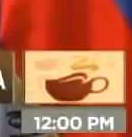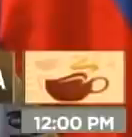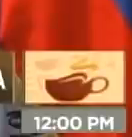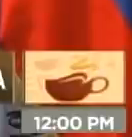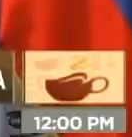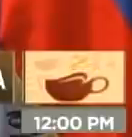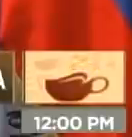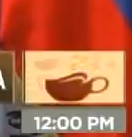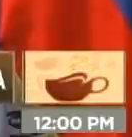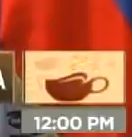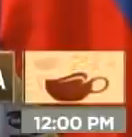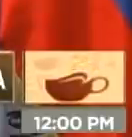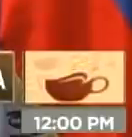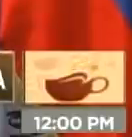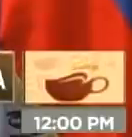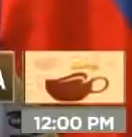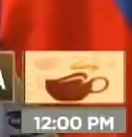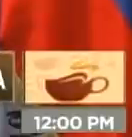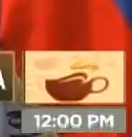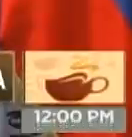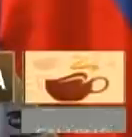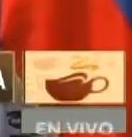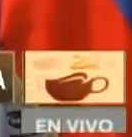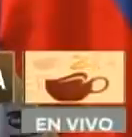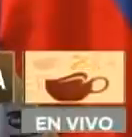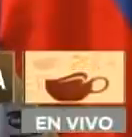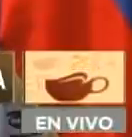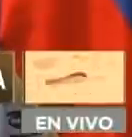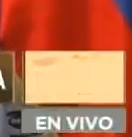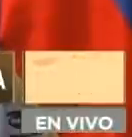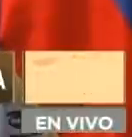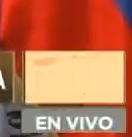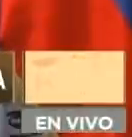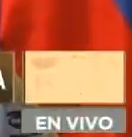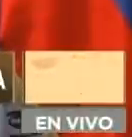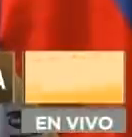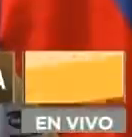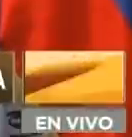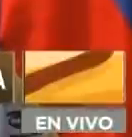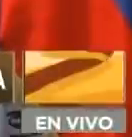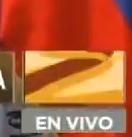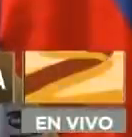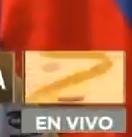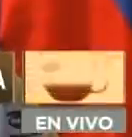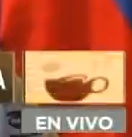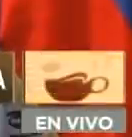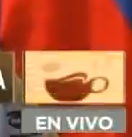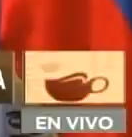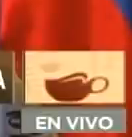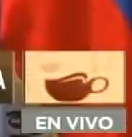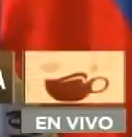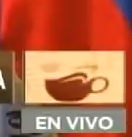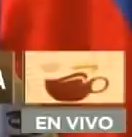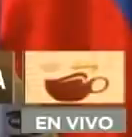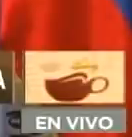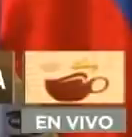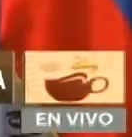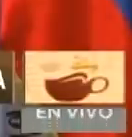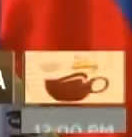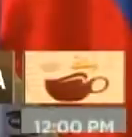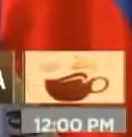competentes en esta materia, ha acelerado obviamente que los usuarios,